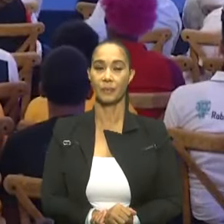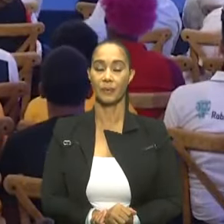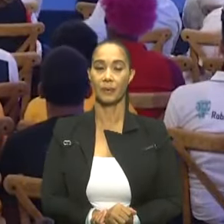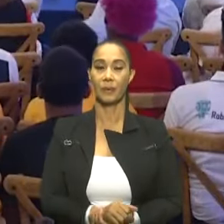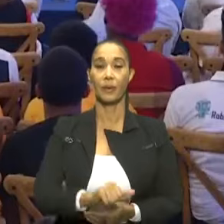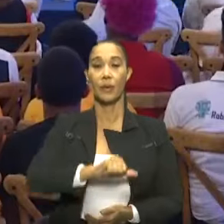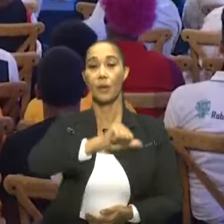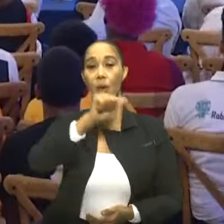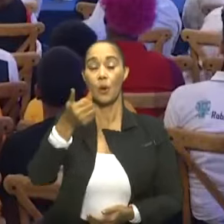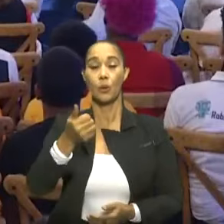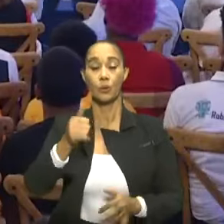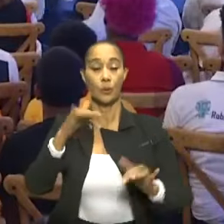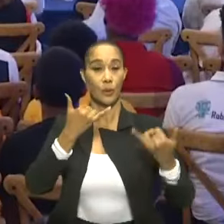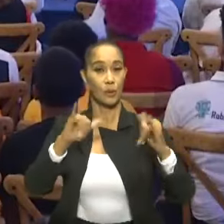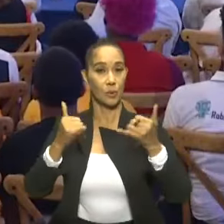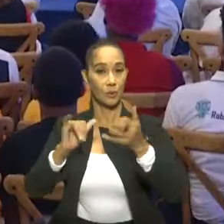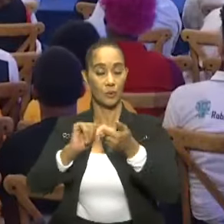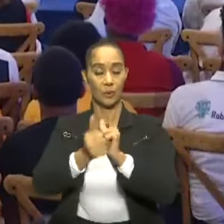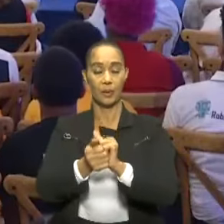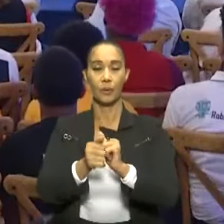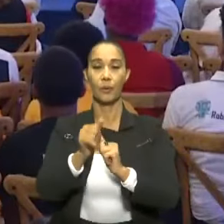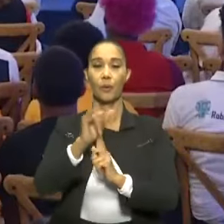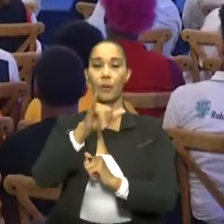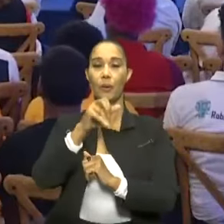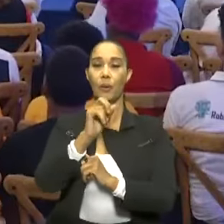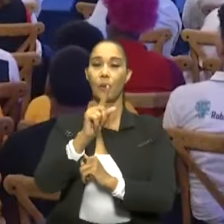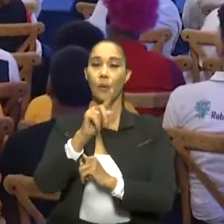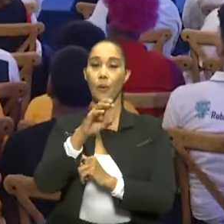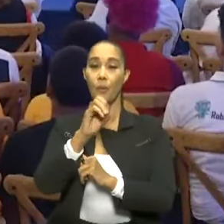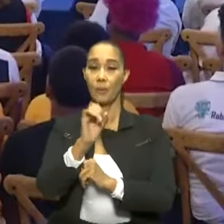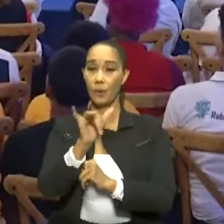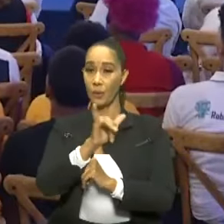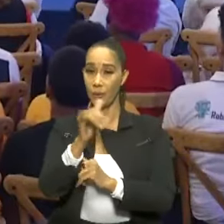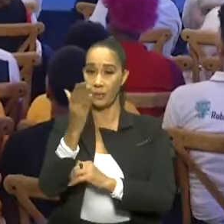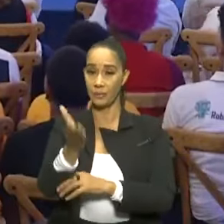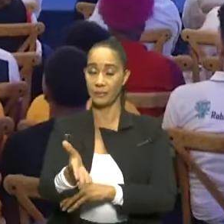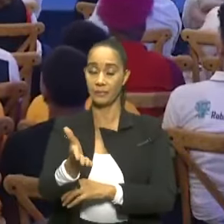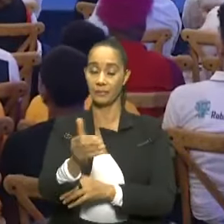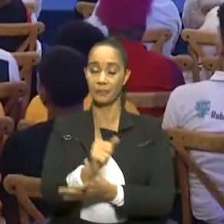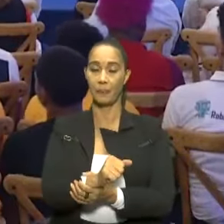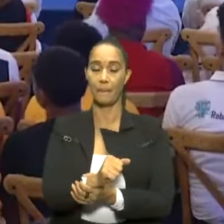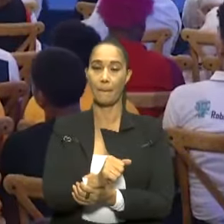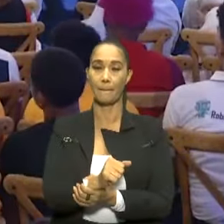y los Juegos Paralímpicos a Julio Armando Figuereo, de taekwondo,